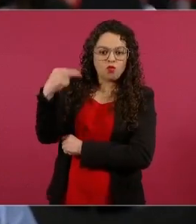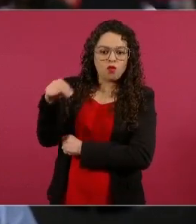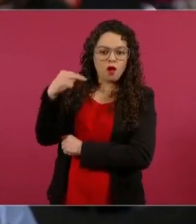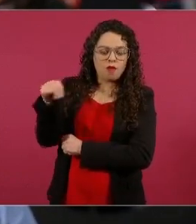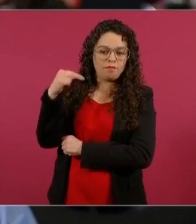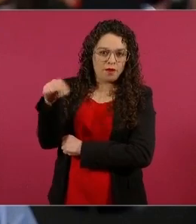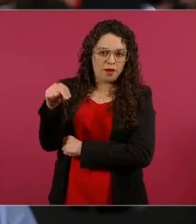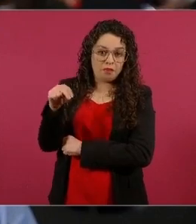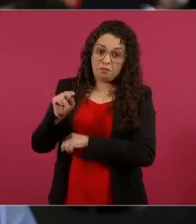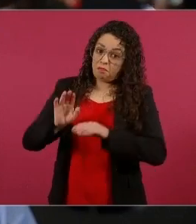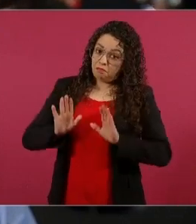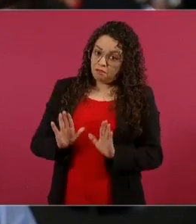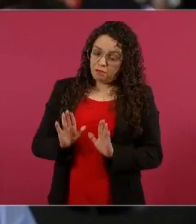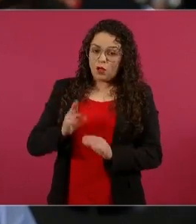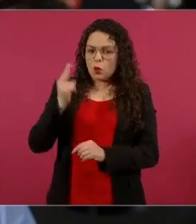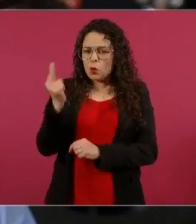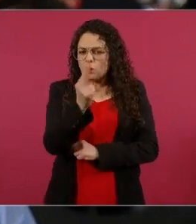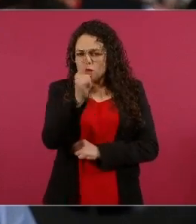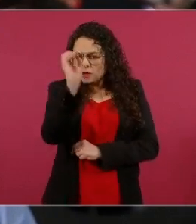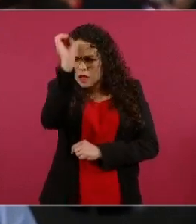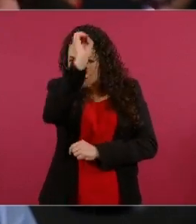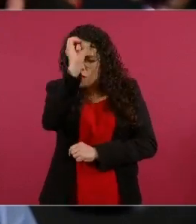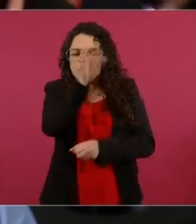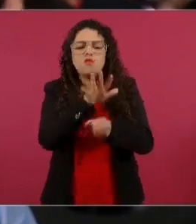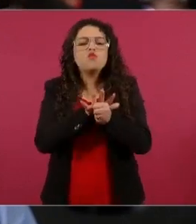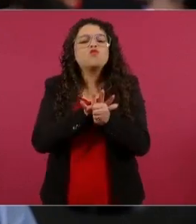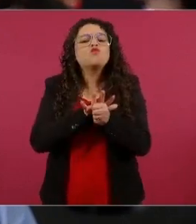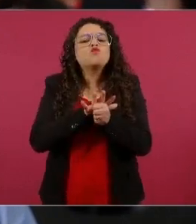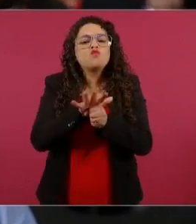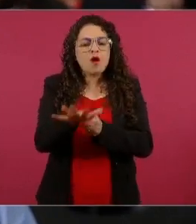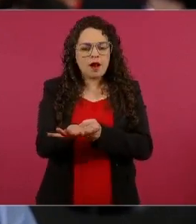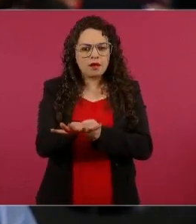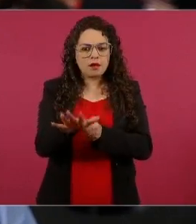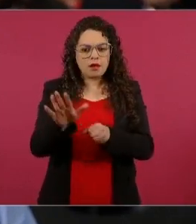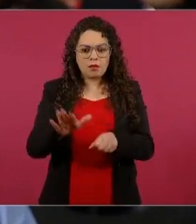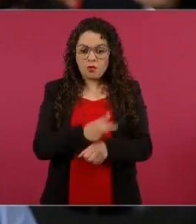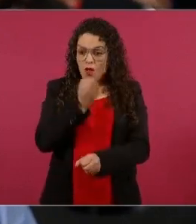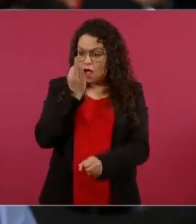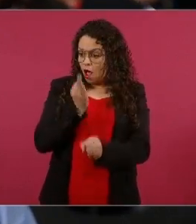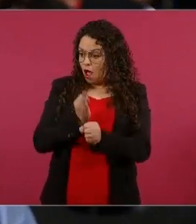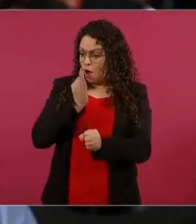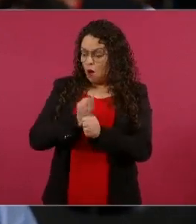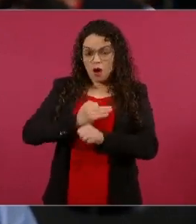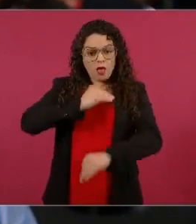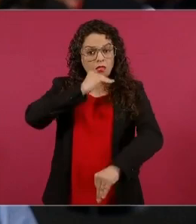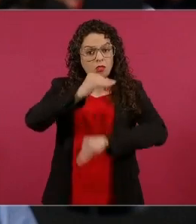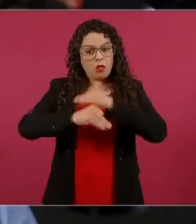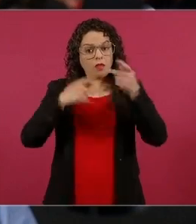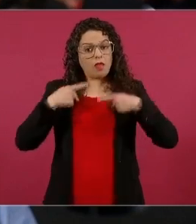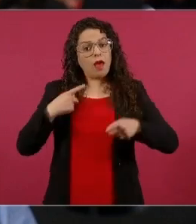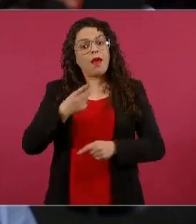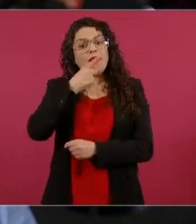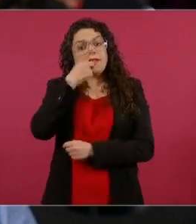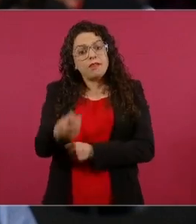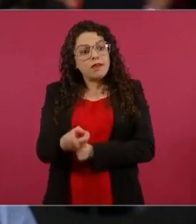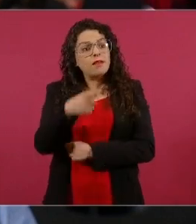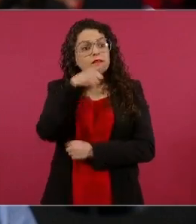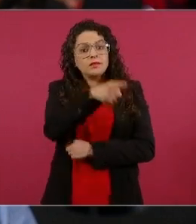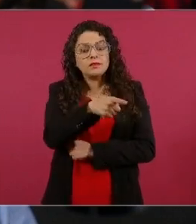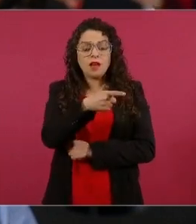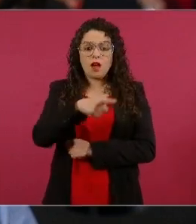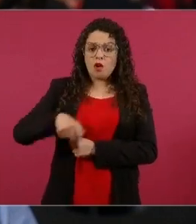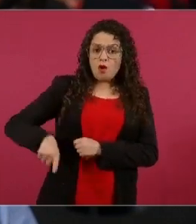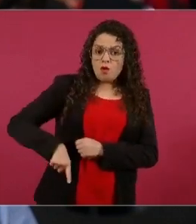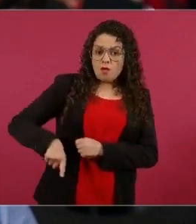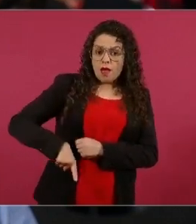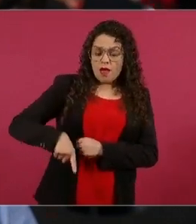sentido señor presidente Qué opinión le merece que ahora todo mundo es pues perseguido o se dice ser perseguido por el